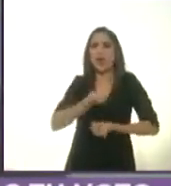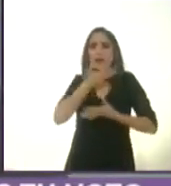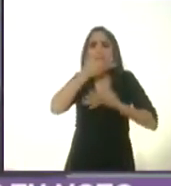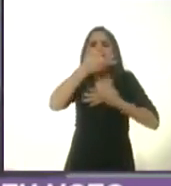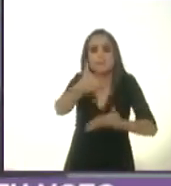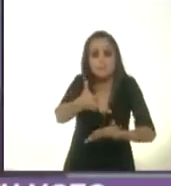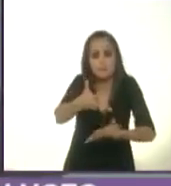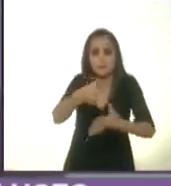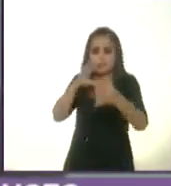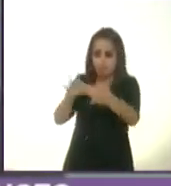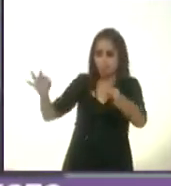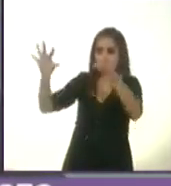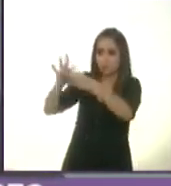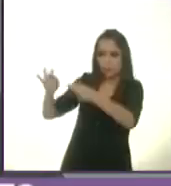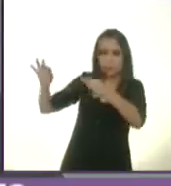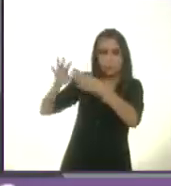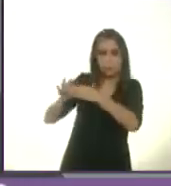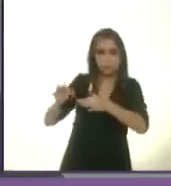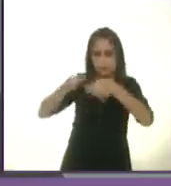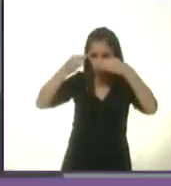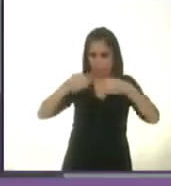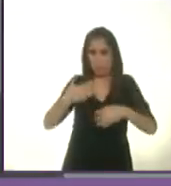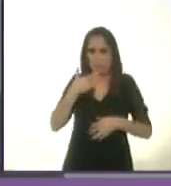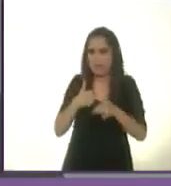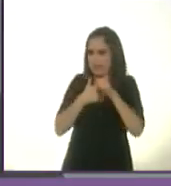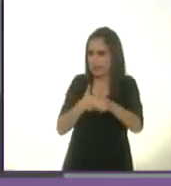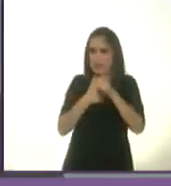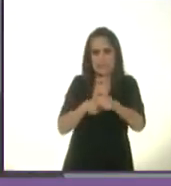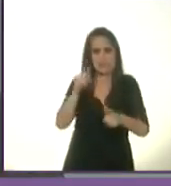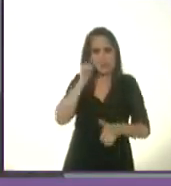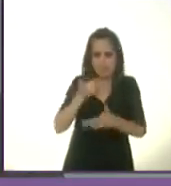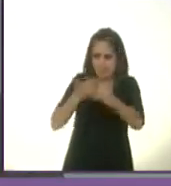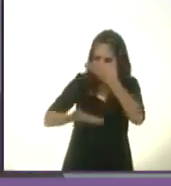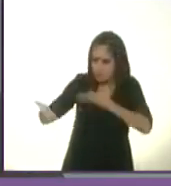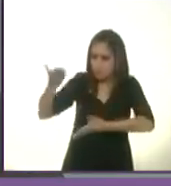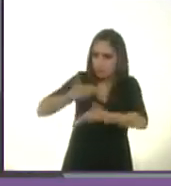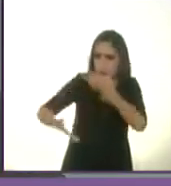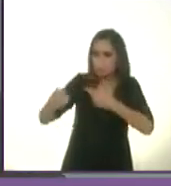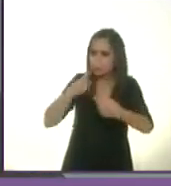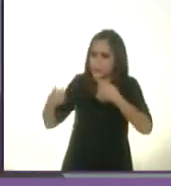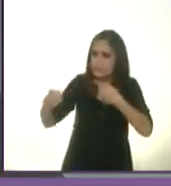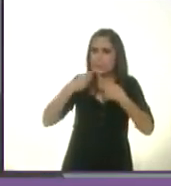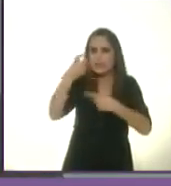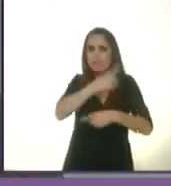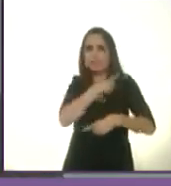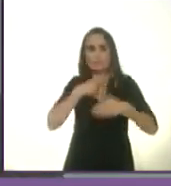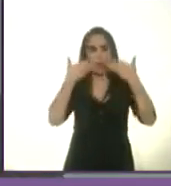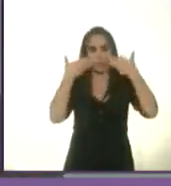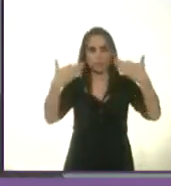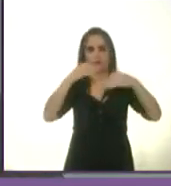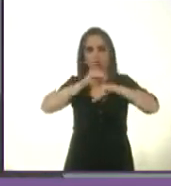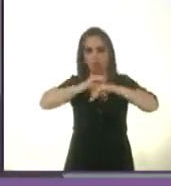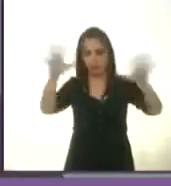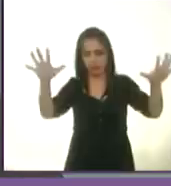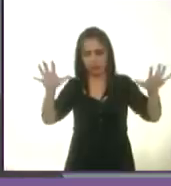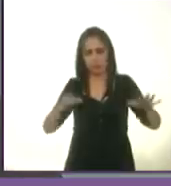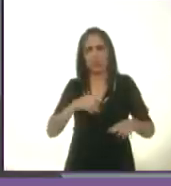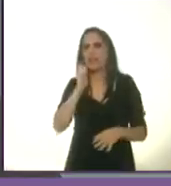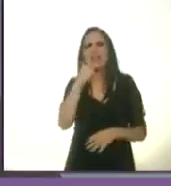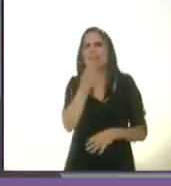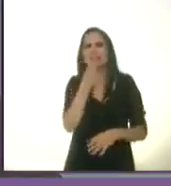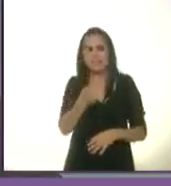en tiempo real y de manera permanente el diálogo sea público es decir quien